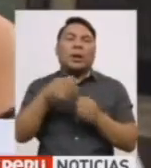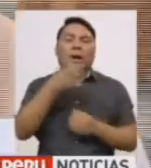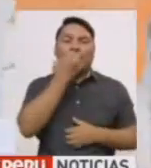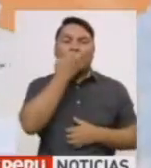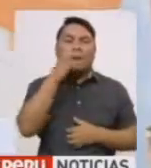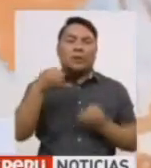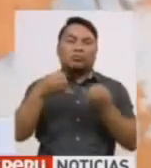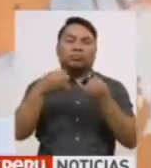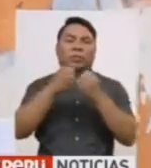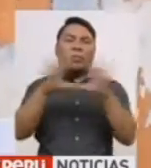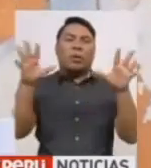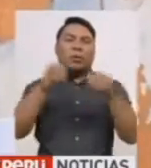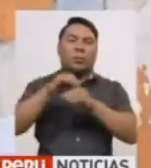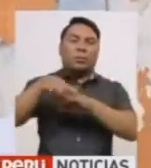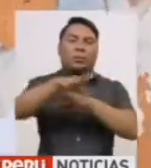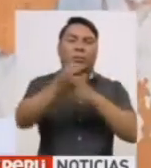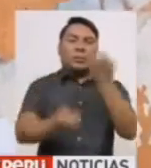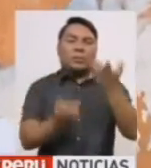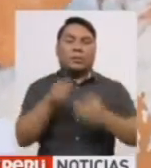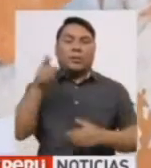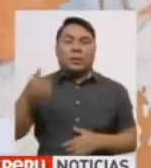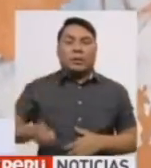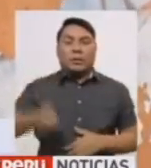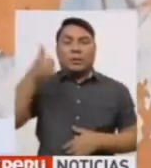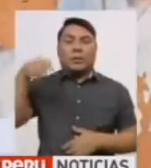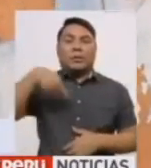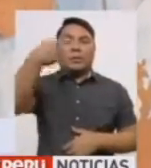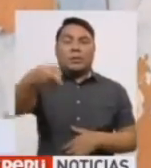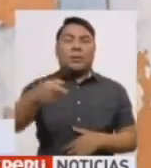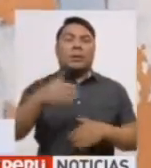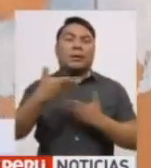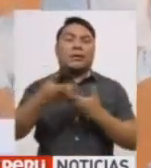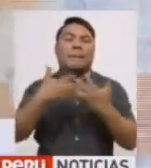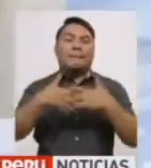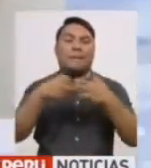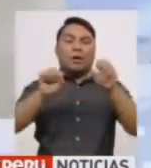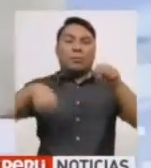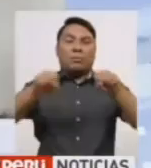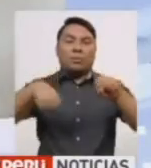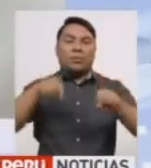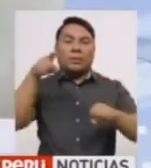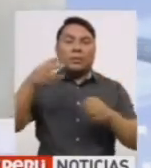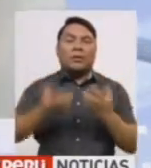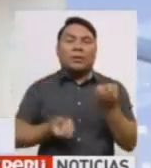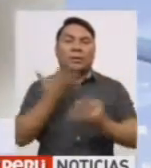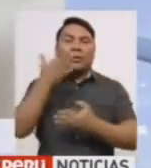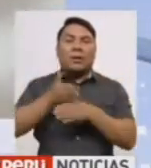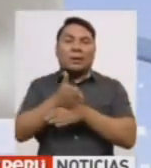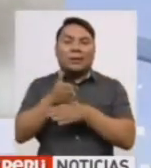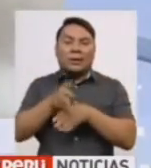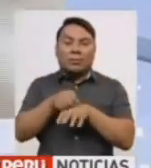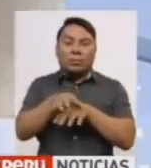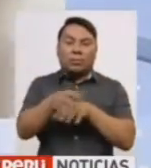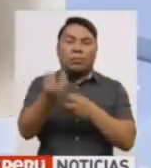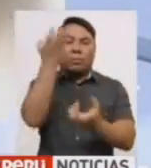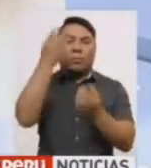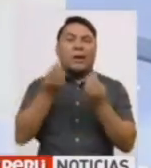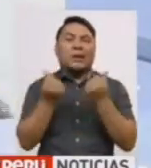sí. El representante de la empresa de motos señaló que las llamas se expandieron por la quema de madera en la